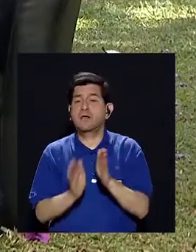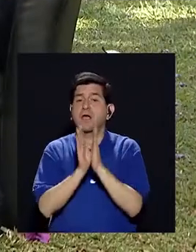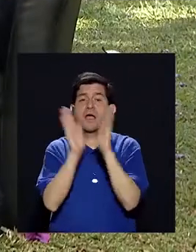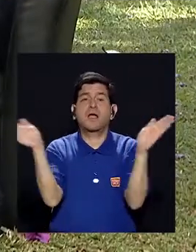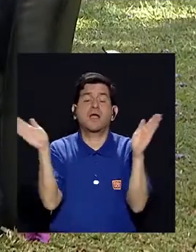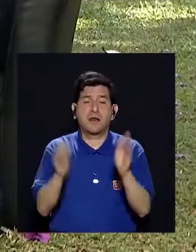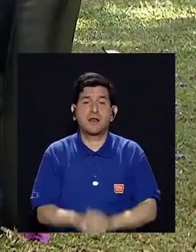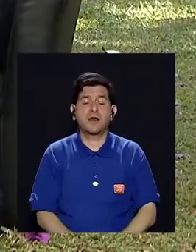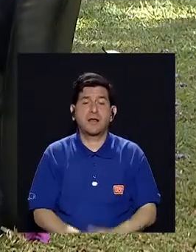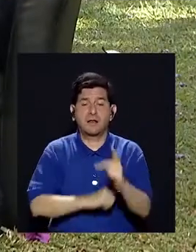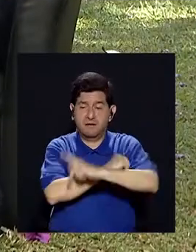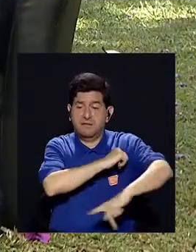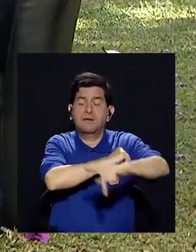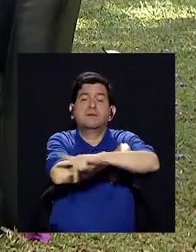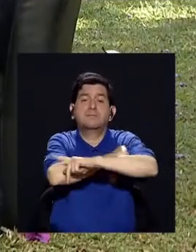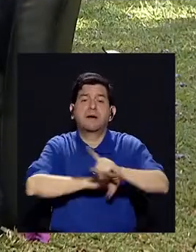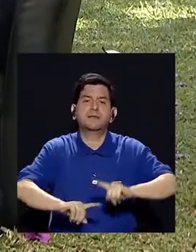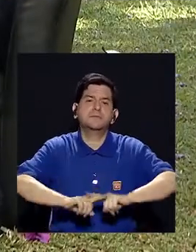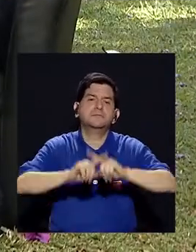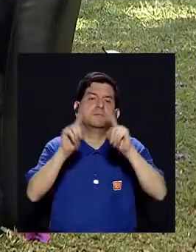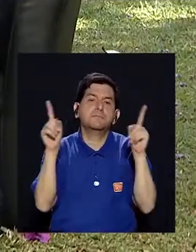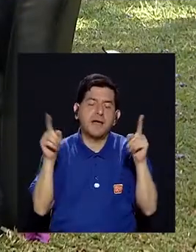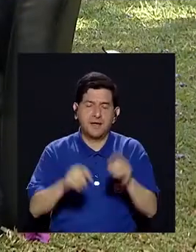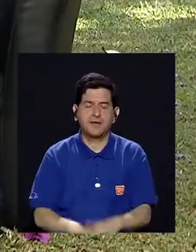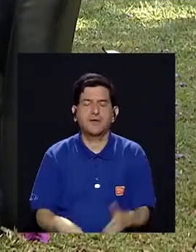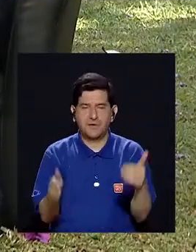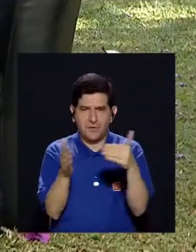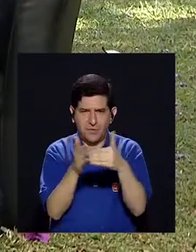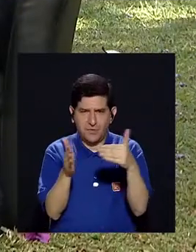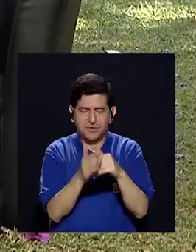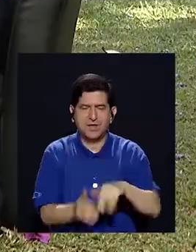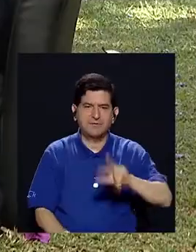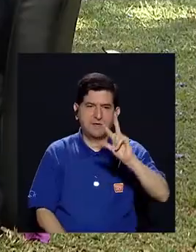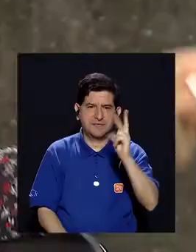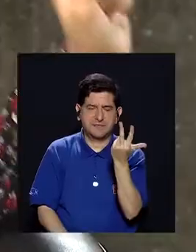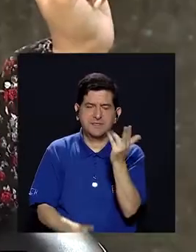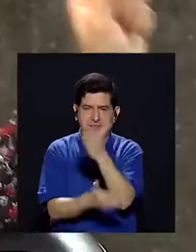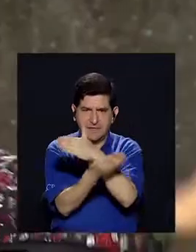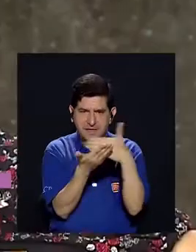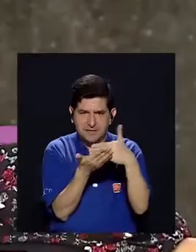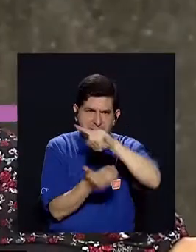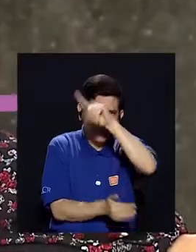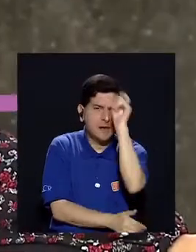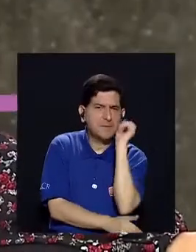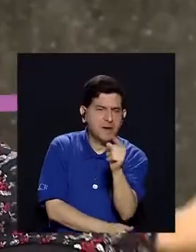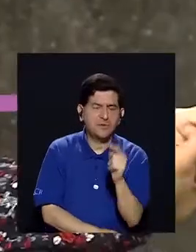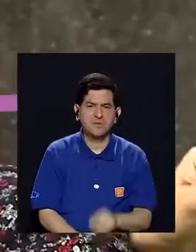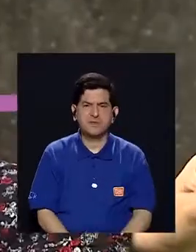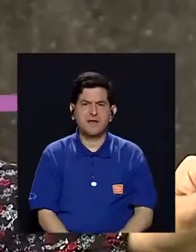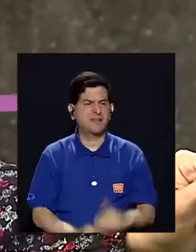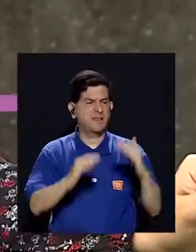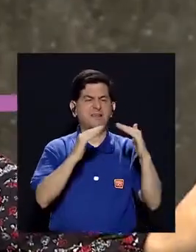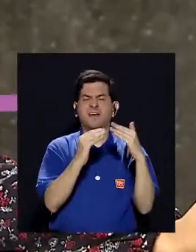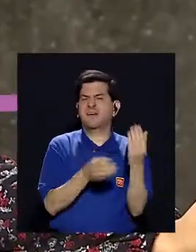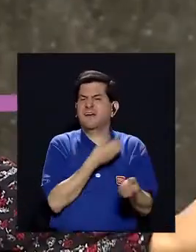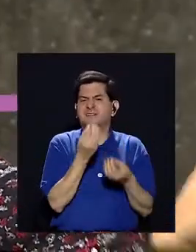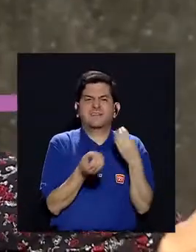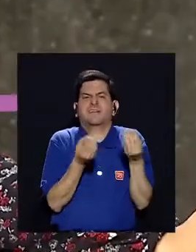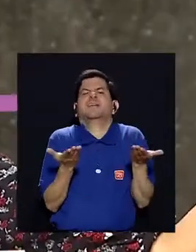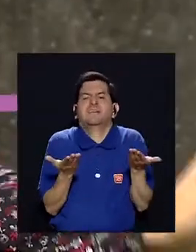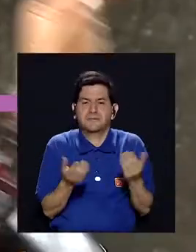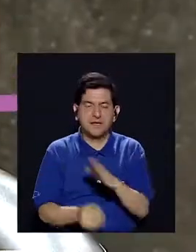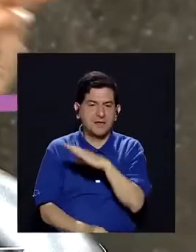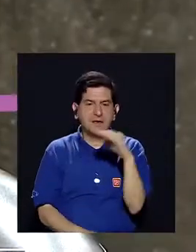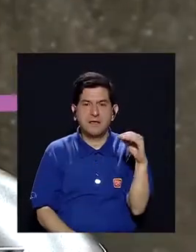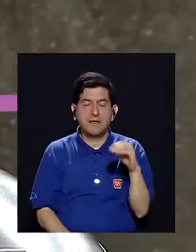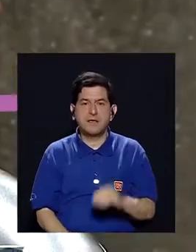y en general de nuestro país, pero volvemos al tercer bloque. para preguntarle qué hacemos en casa y